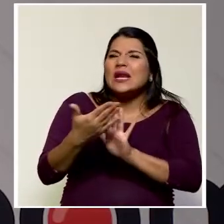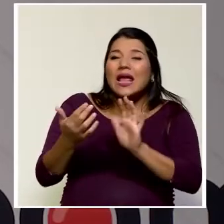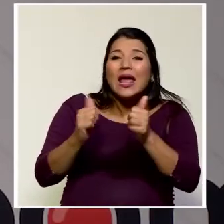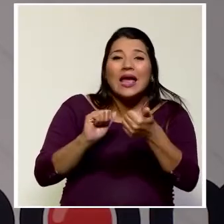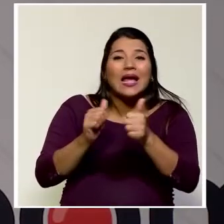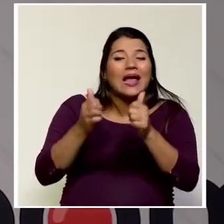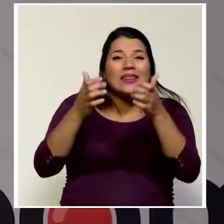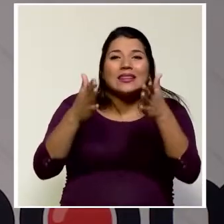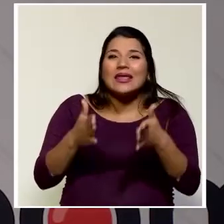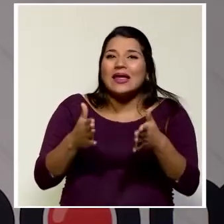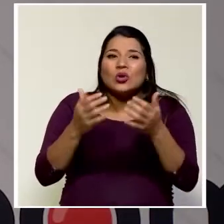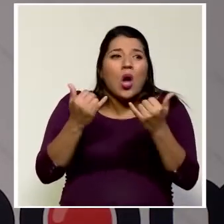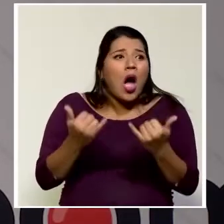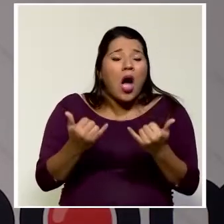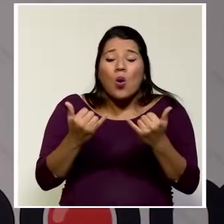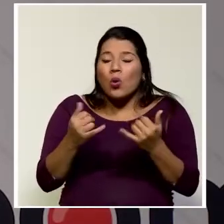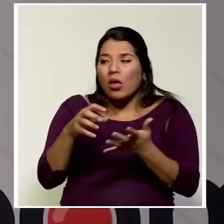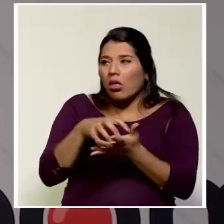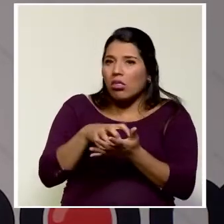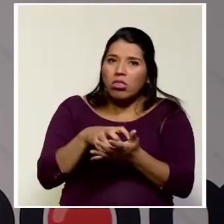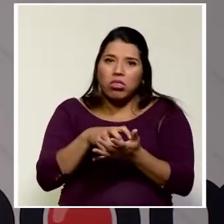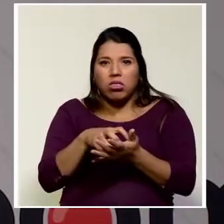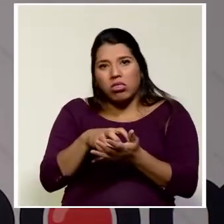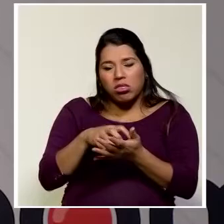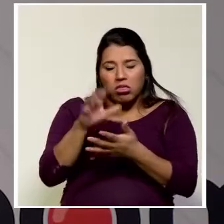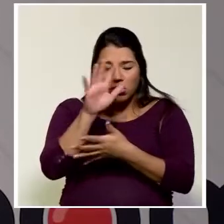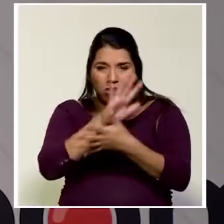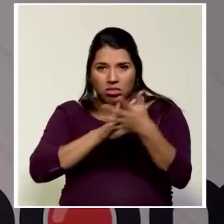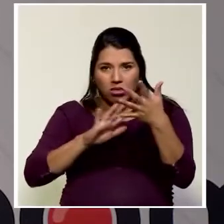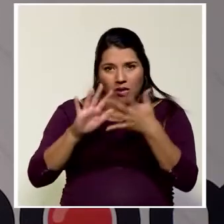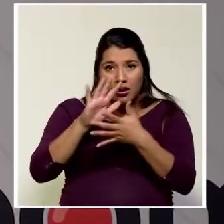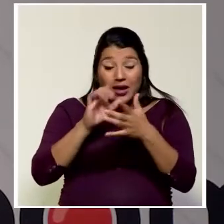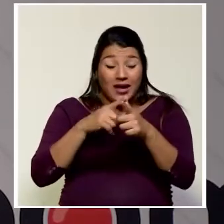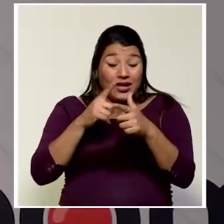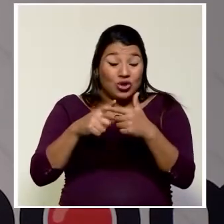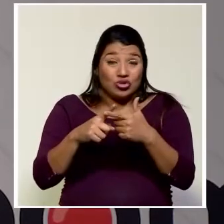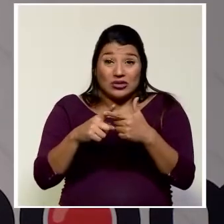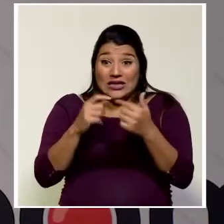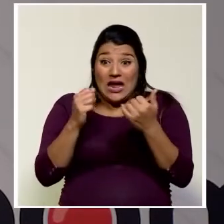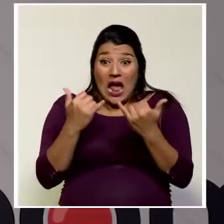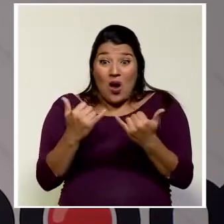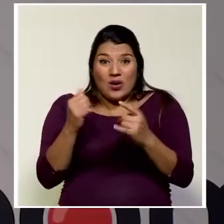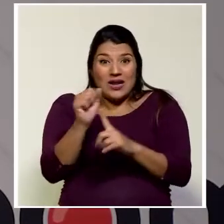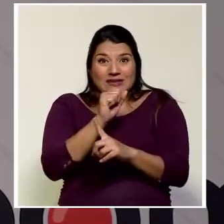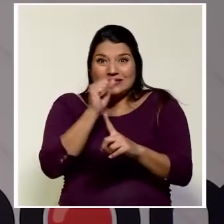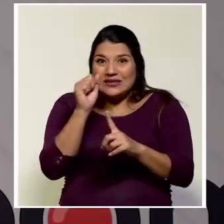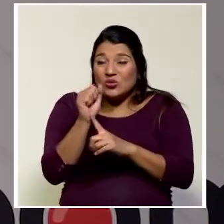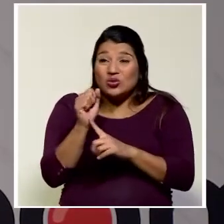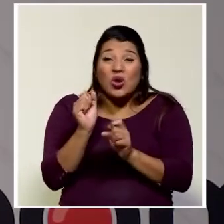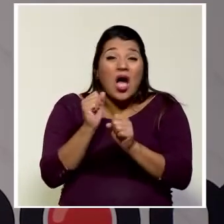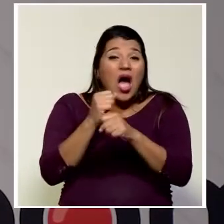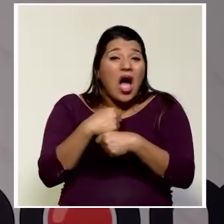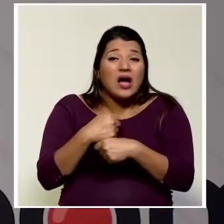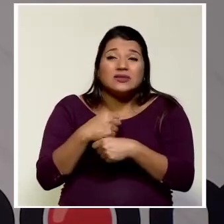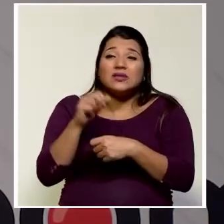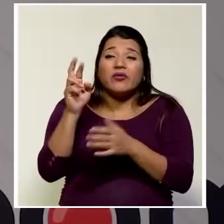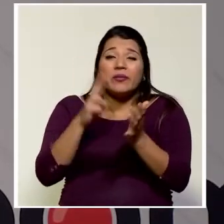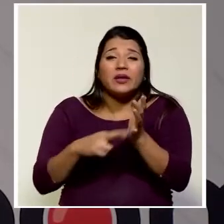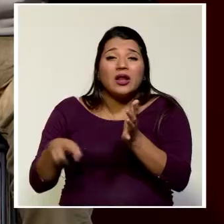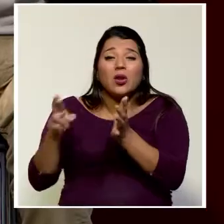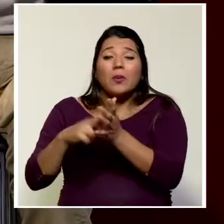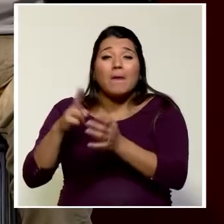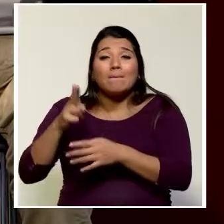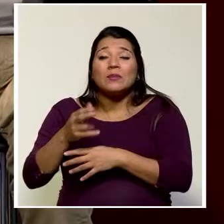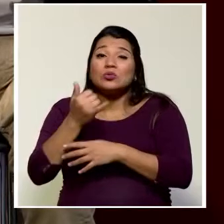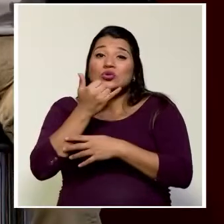digamos, en una arena movediza, en que la misma circunstancia se les está convirtiendo en un círculo vicioso en el cual están cayendo presa. Sí,